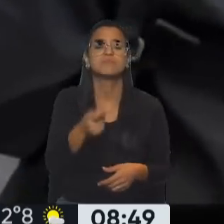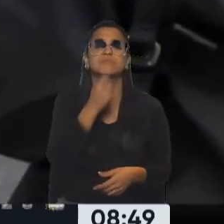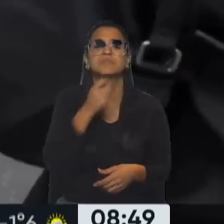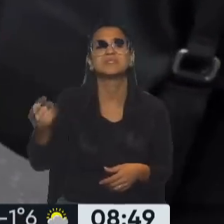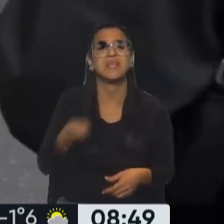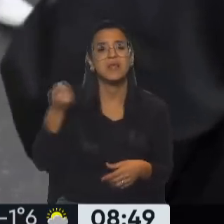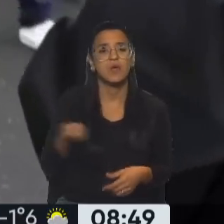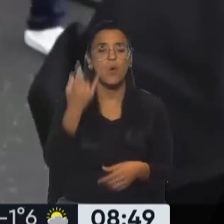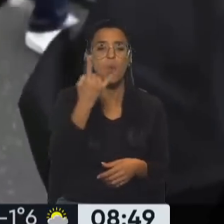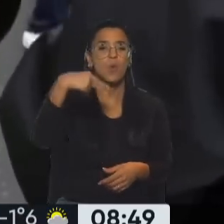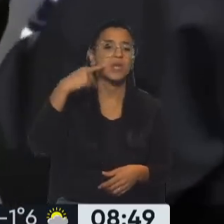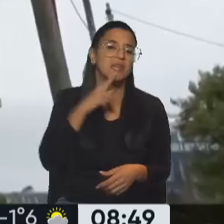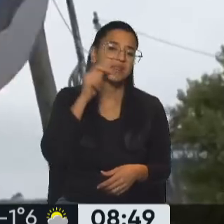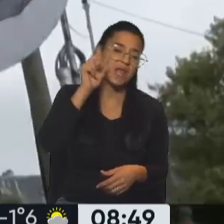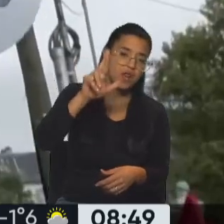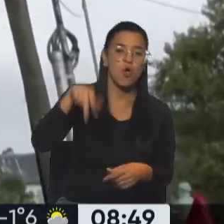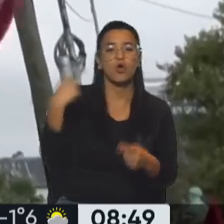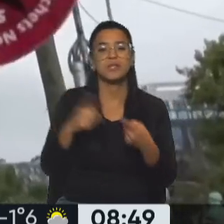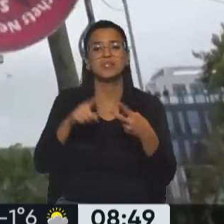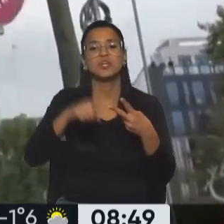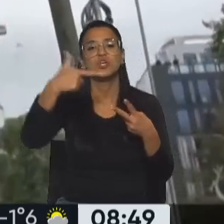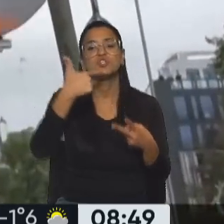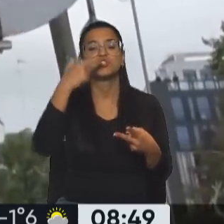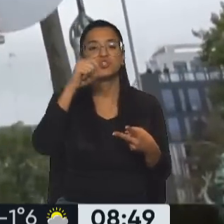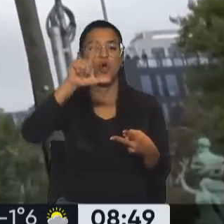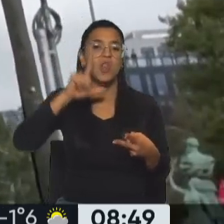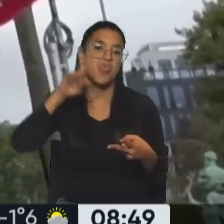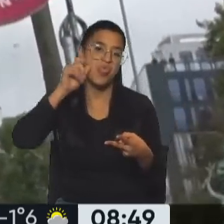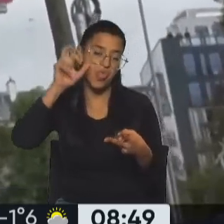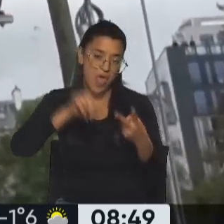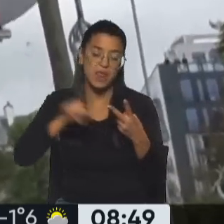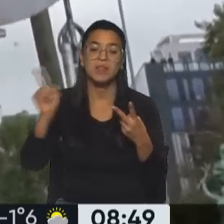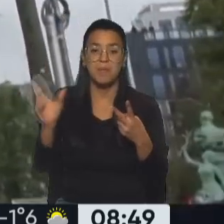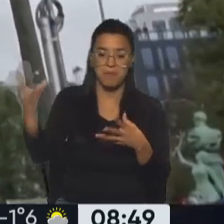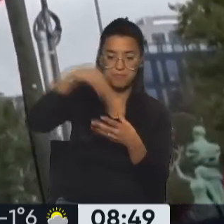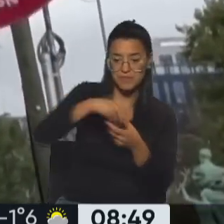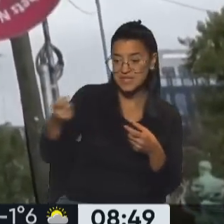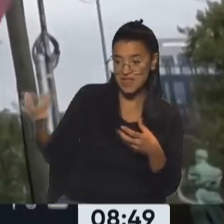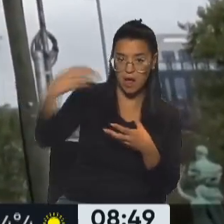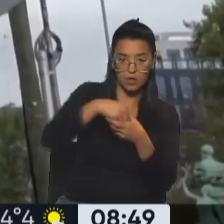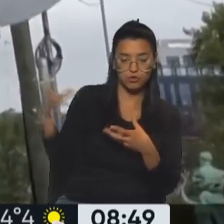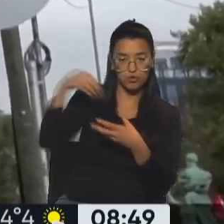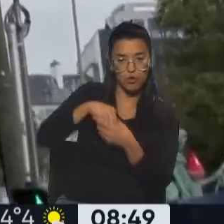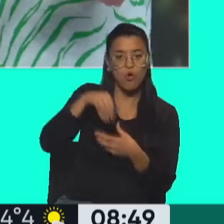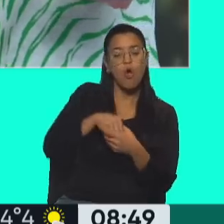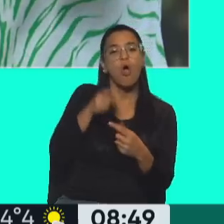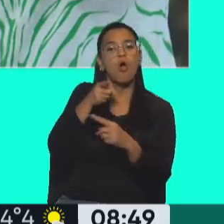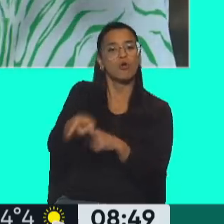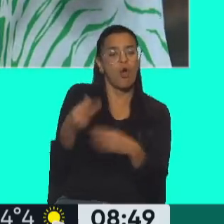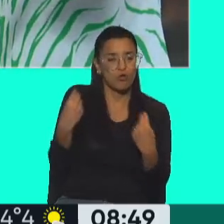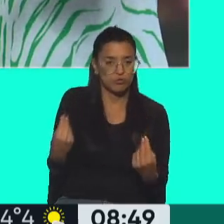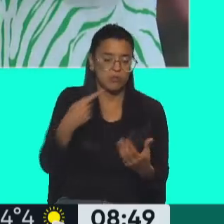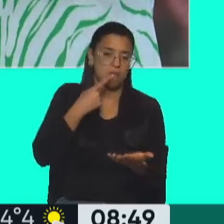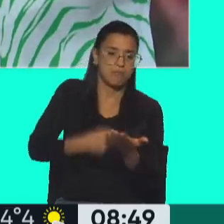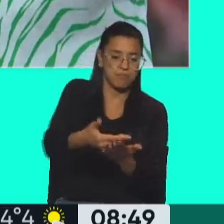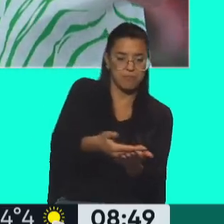Sindical Uniter y Solidar, que son otras dos federaciones que agrupan también a sindicatos, precisamente contra estas medidas,